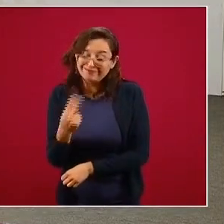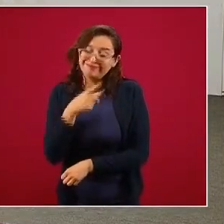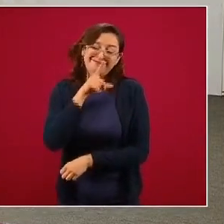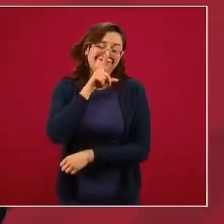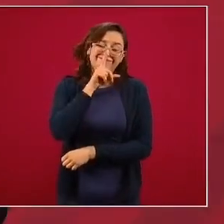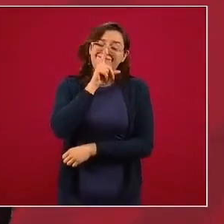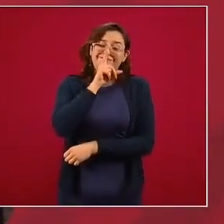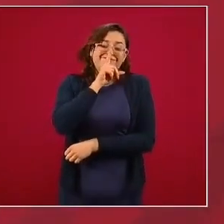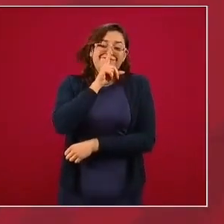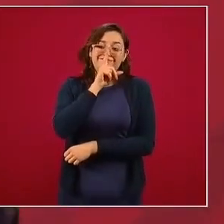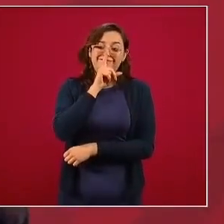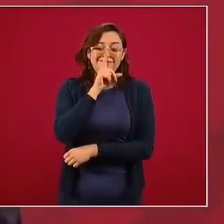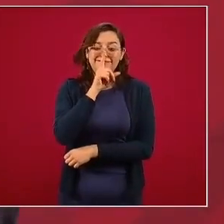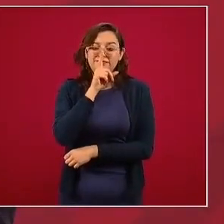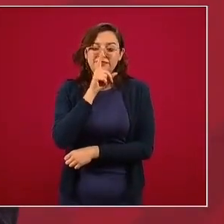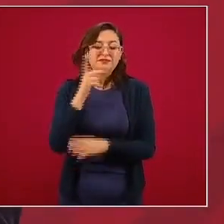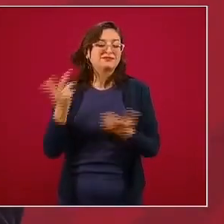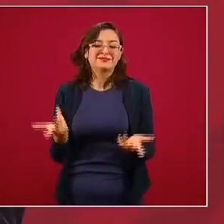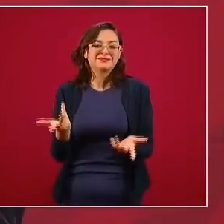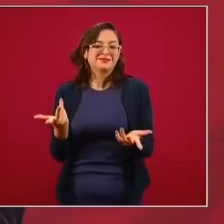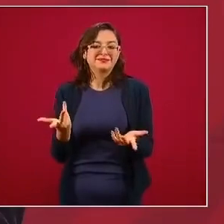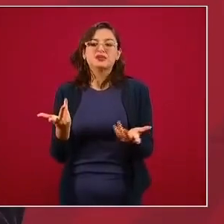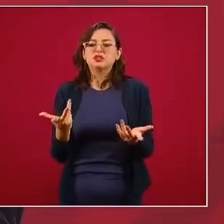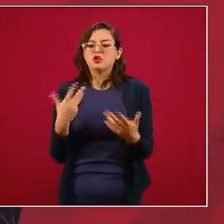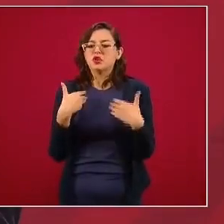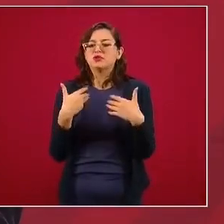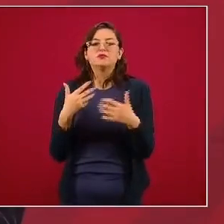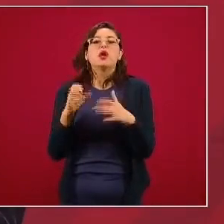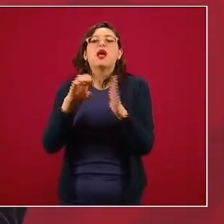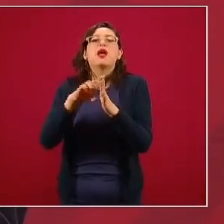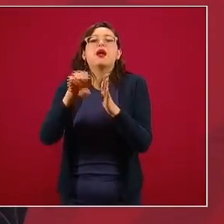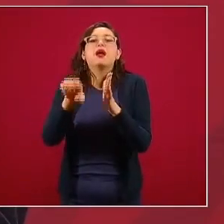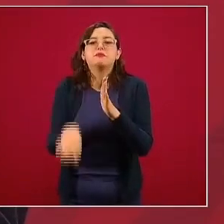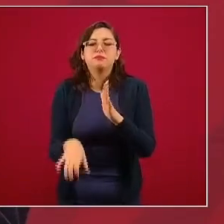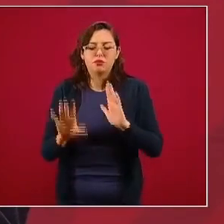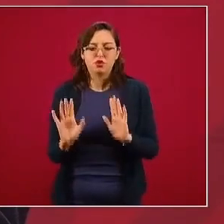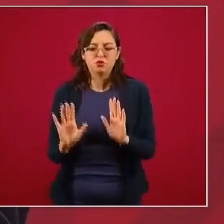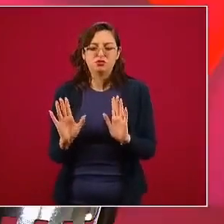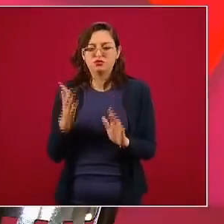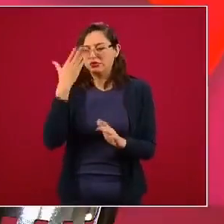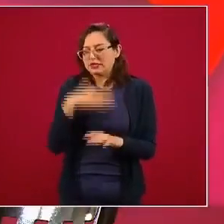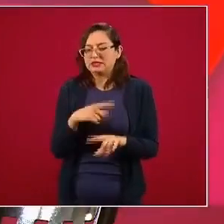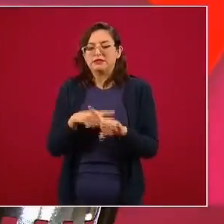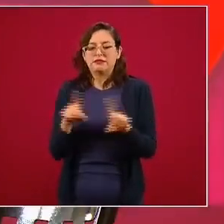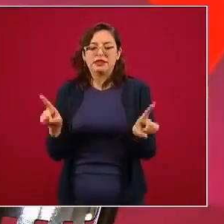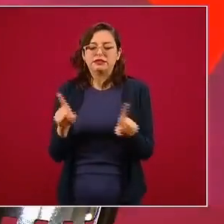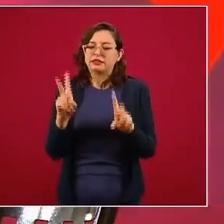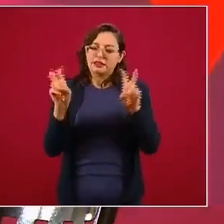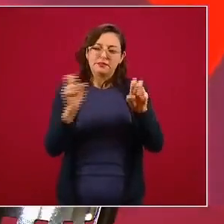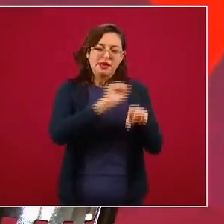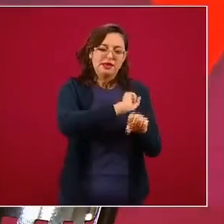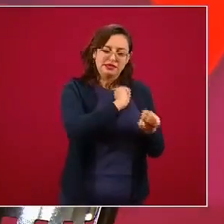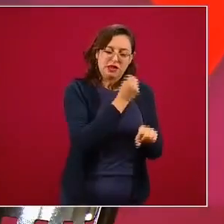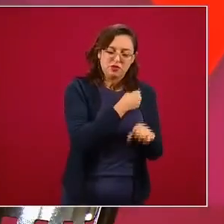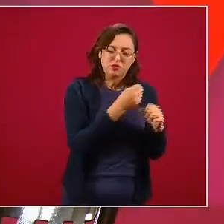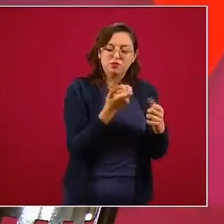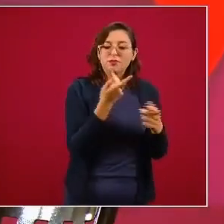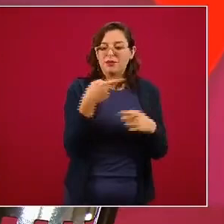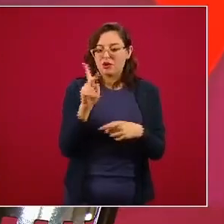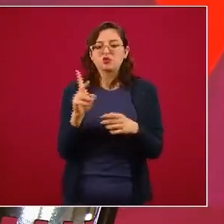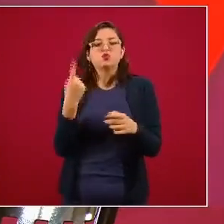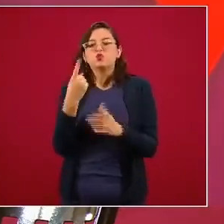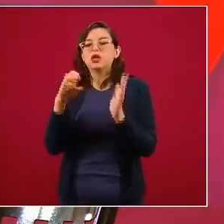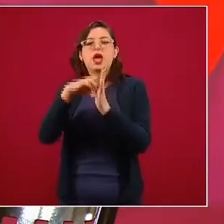una analogía, estoy perfectamente consciente que las implicaciones son muy diferentes, pero el punto que quiero comentar con esta analogía